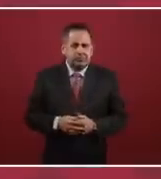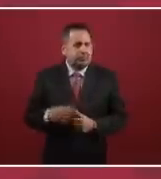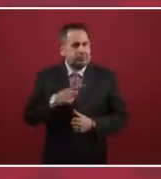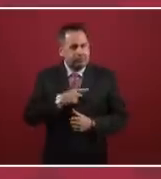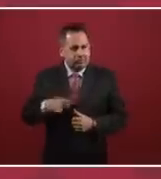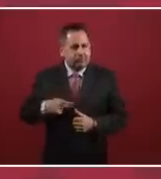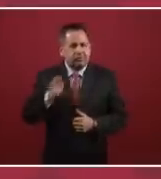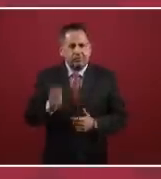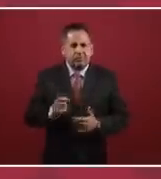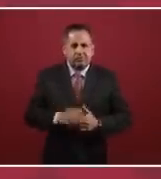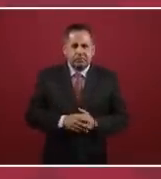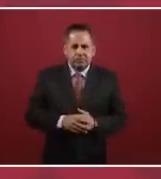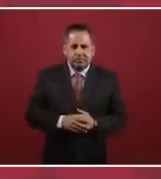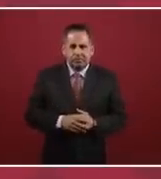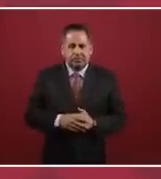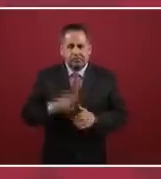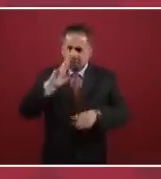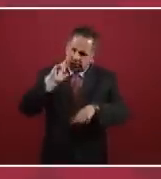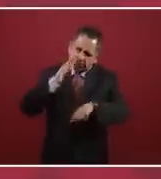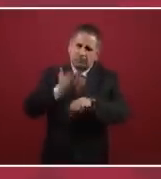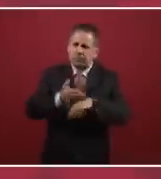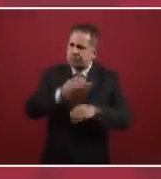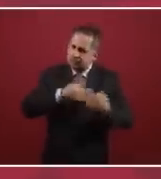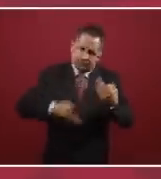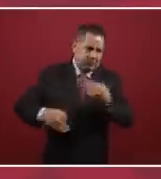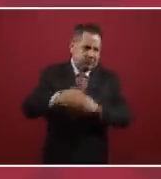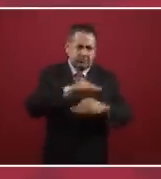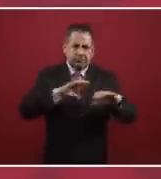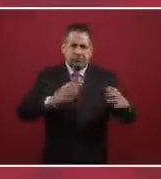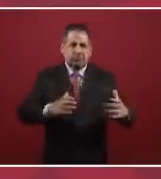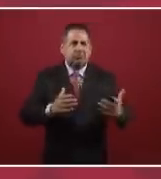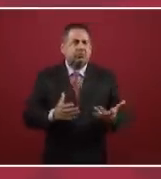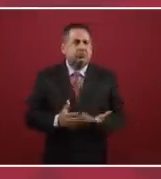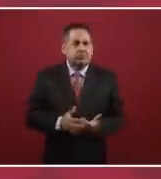tenemos que actuar con responsabilidad.